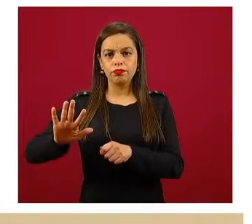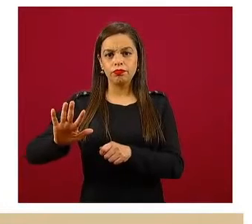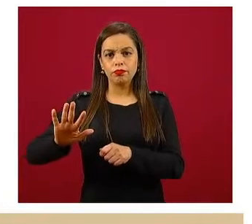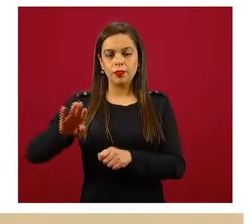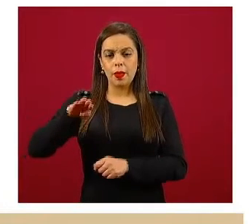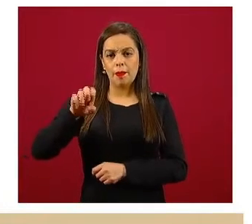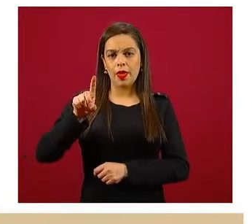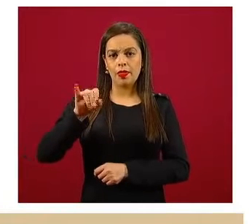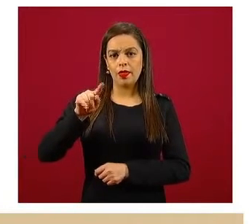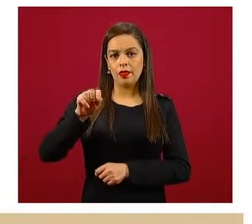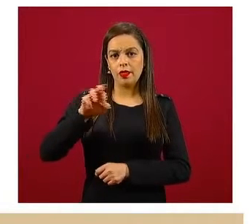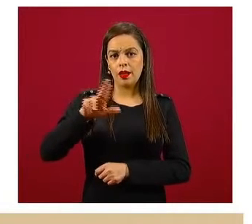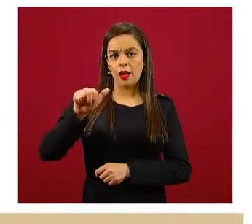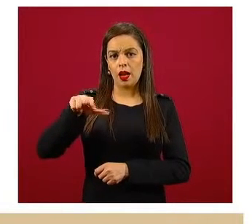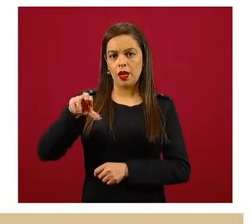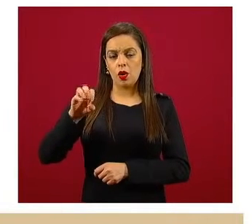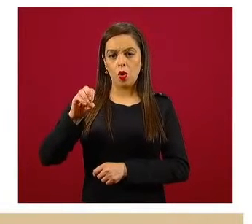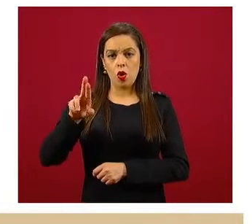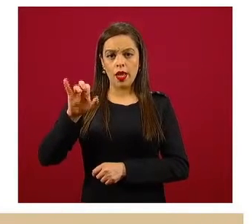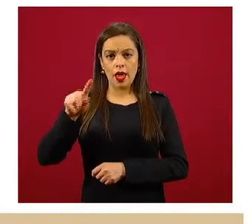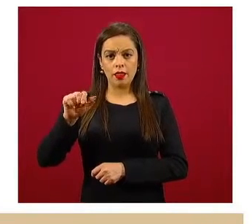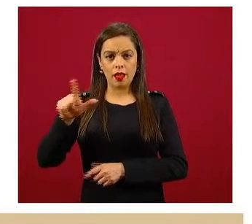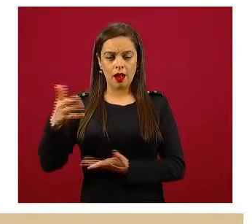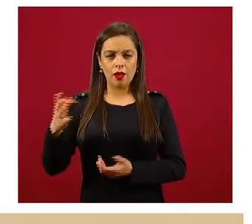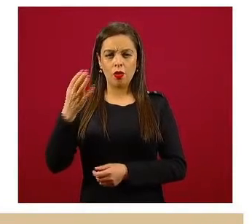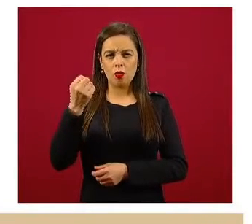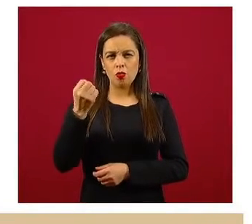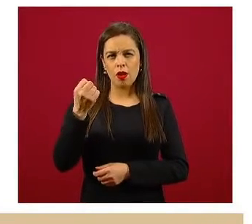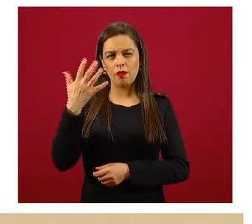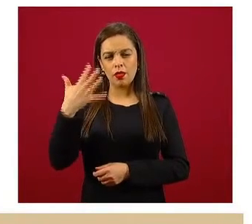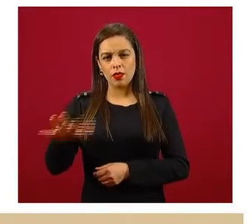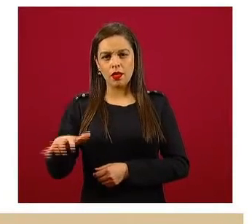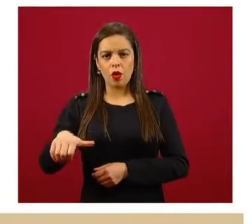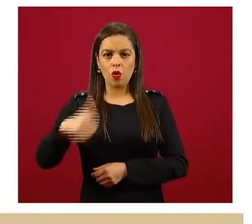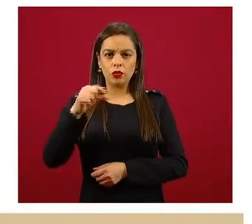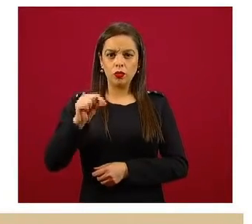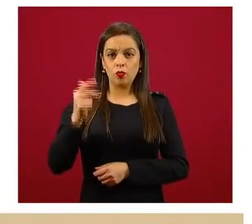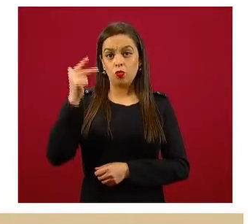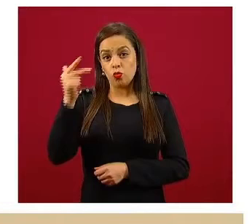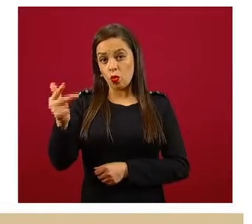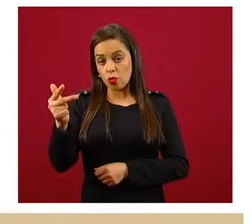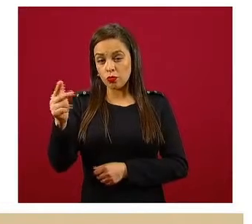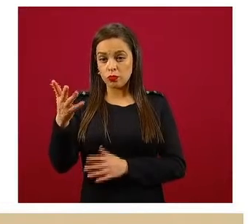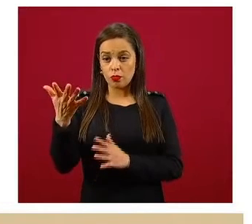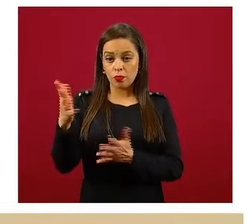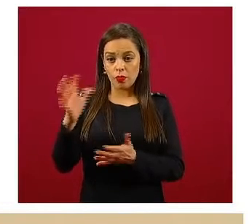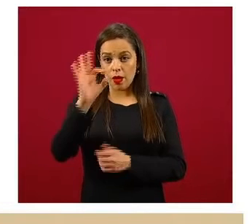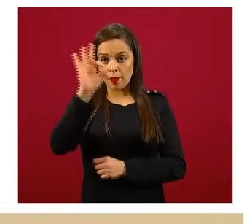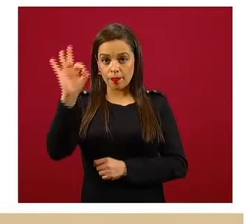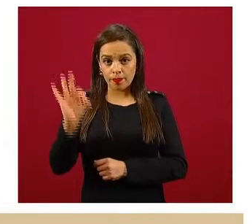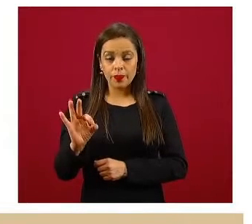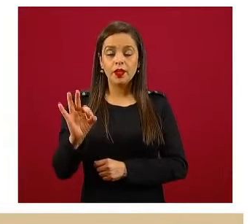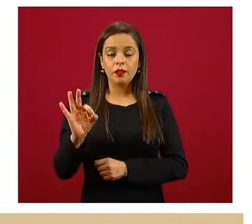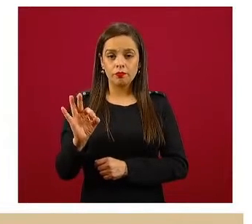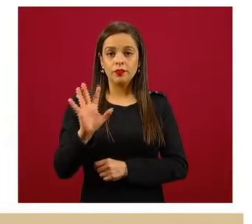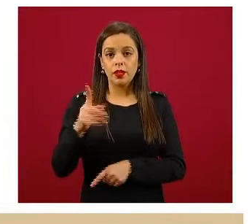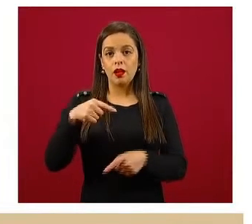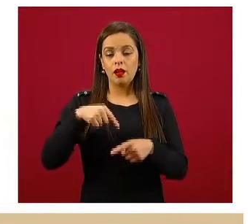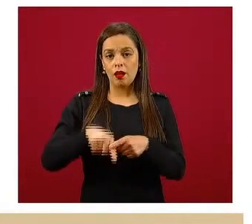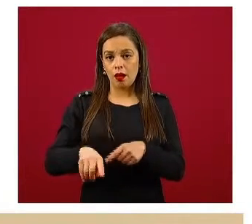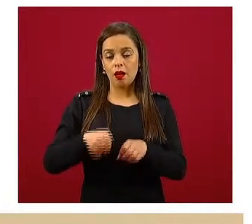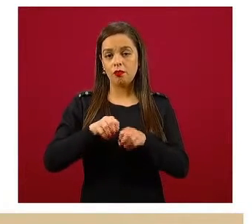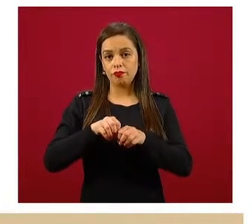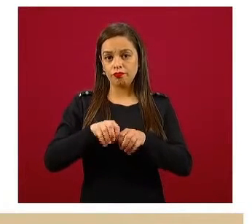que ha tenido un incremento, había estado en 9, en 10, 11.8, lo cual habla también de que está habiendo actividad de